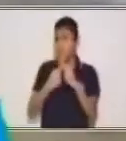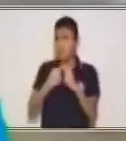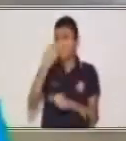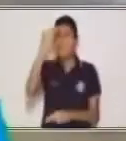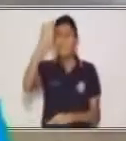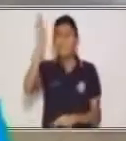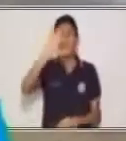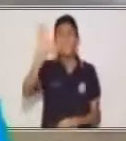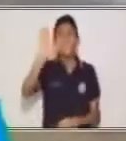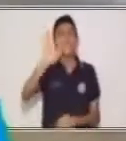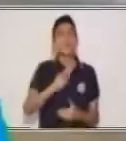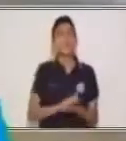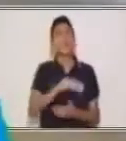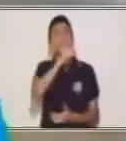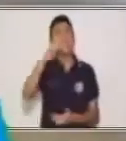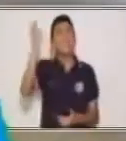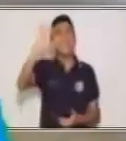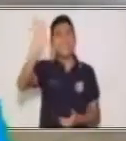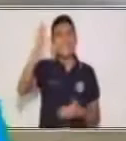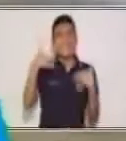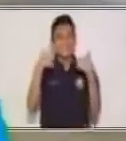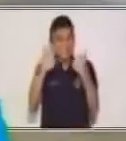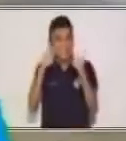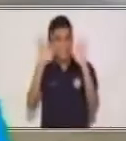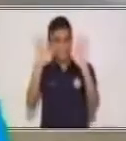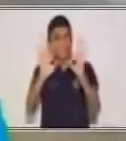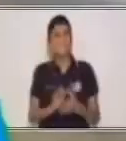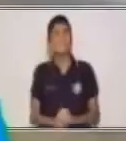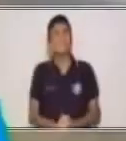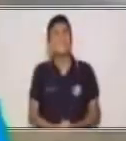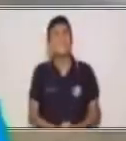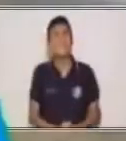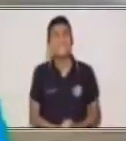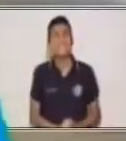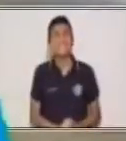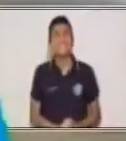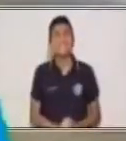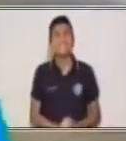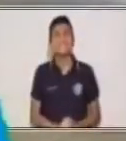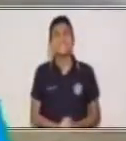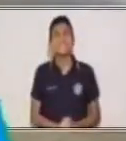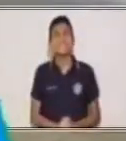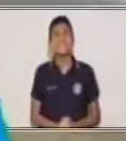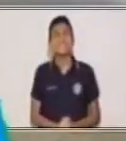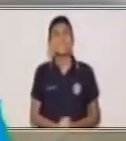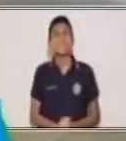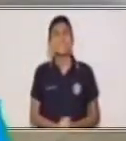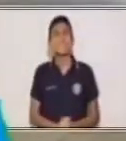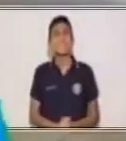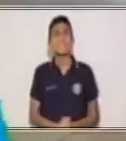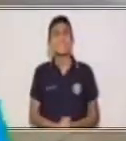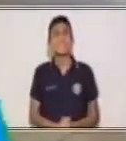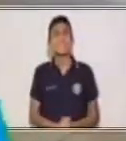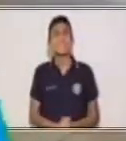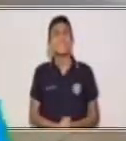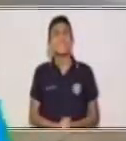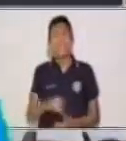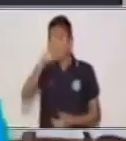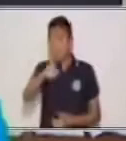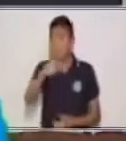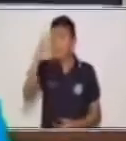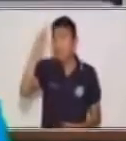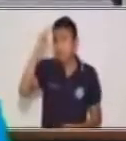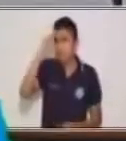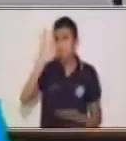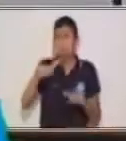saludar a nuestro amigo de lenguaje de señas. ¿Qué tal? ¿Cómo está? Ok, excelente. Bueno, debemos recordar